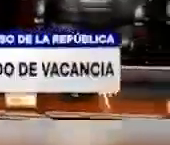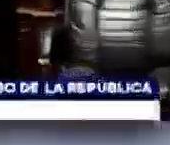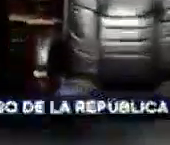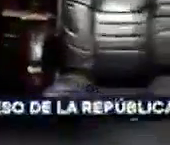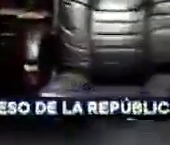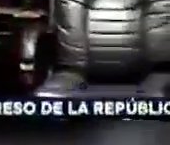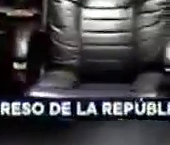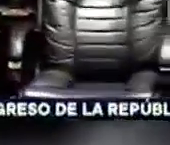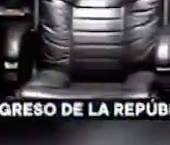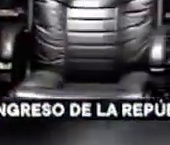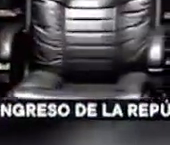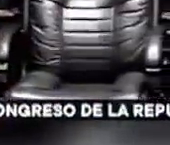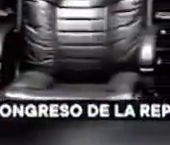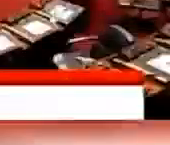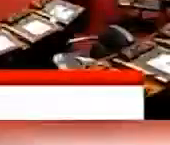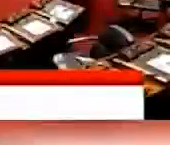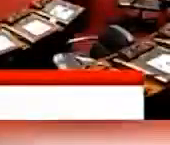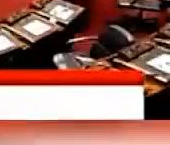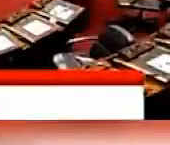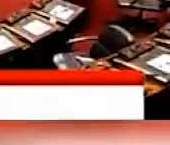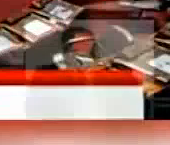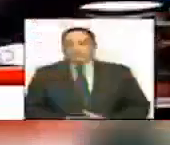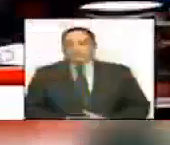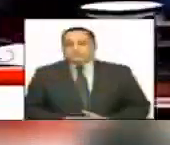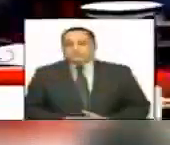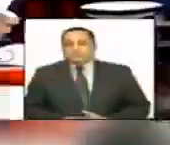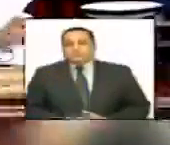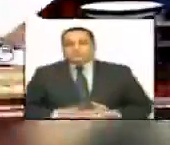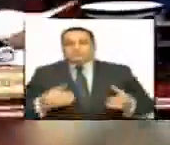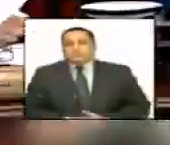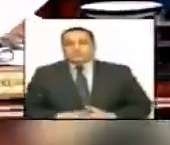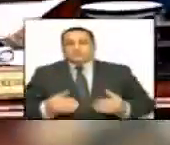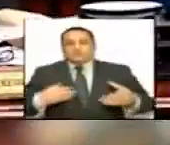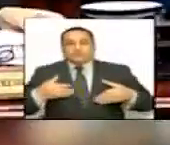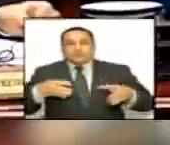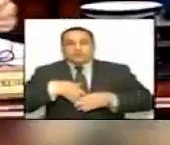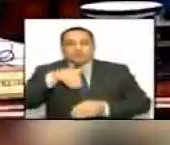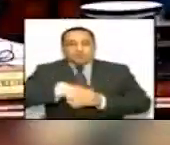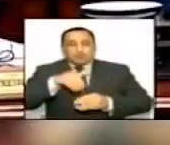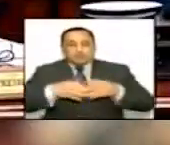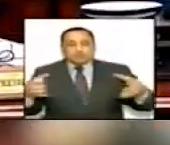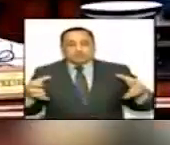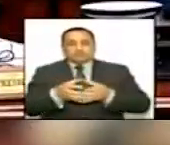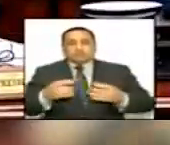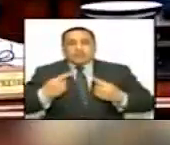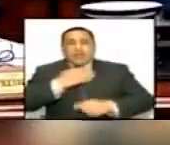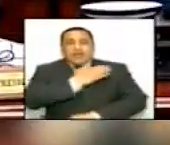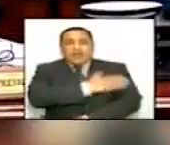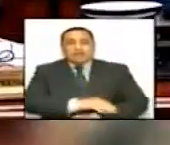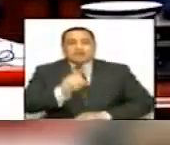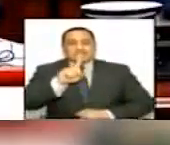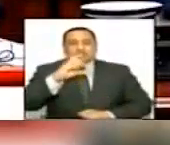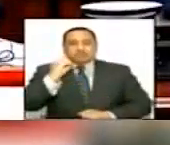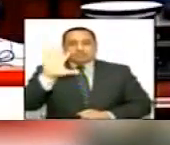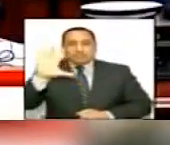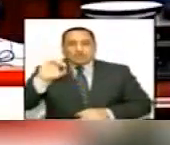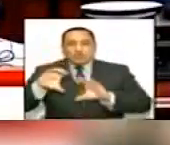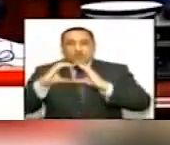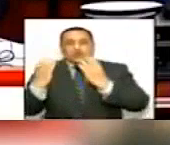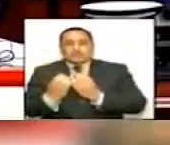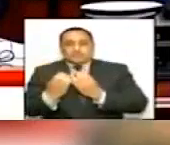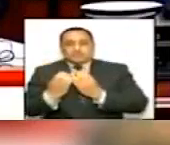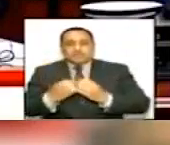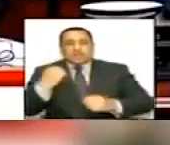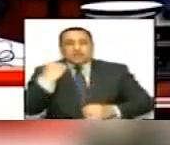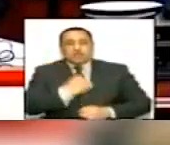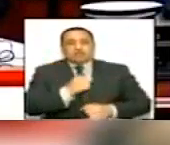2014. Y este martes ya fue juramentado el nuevo mandatario. Han votado a favor 105 congresistas, en